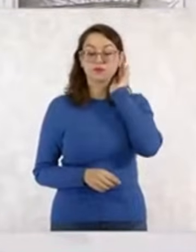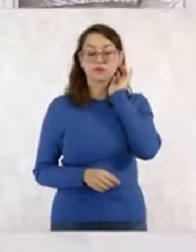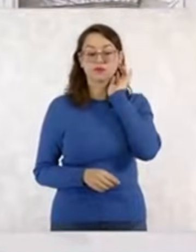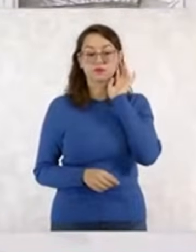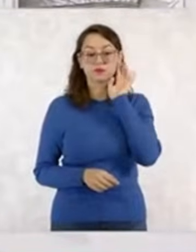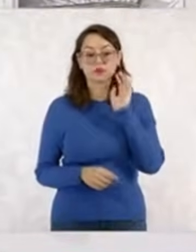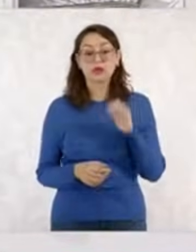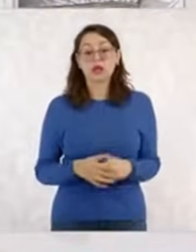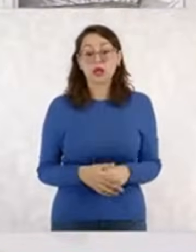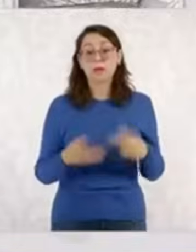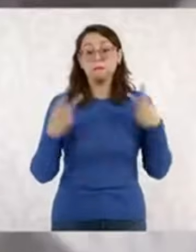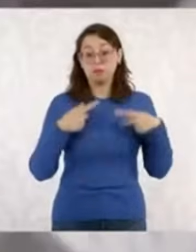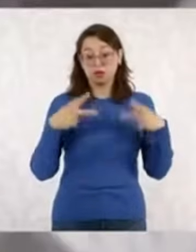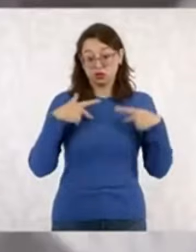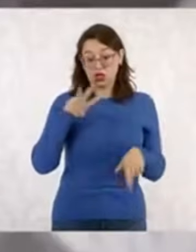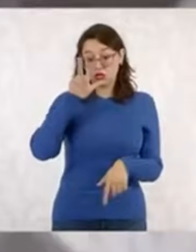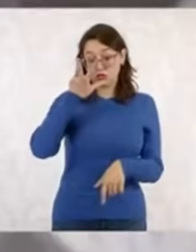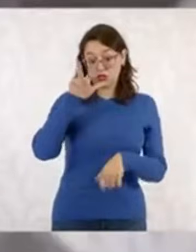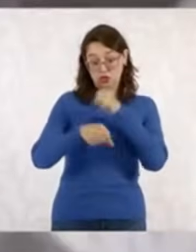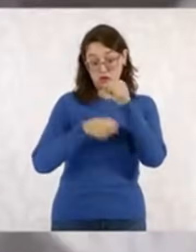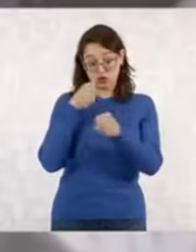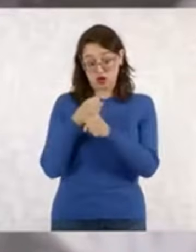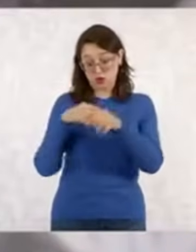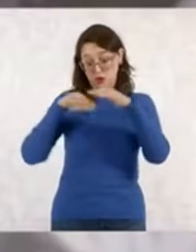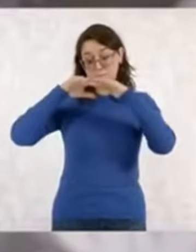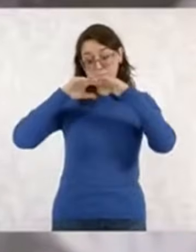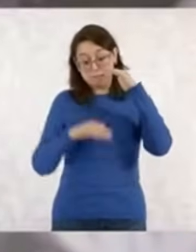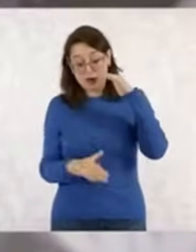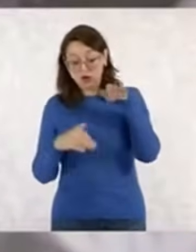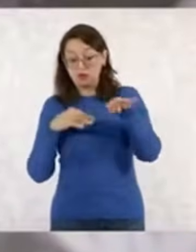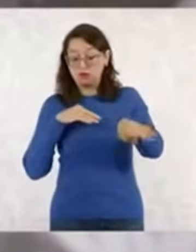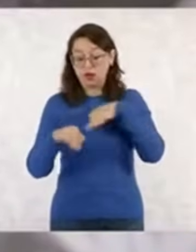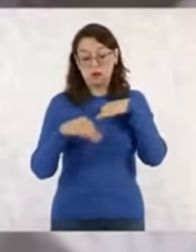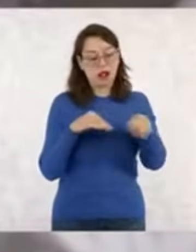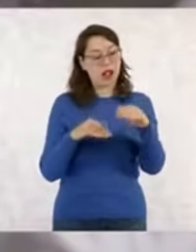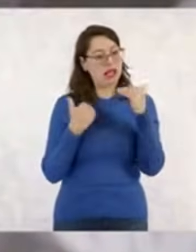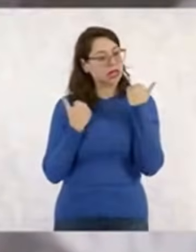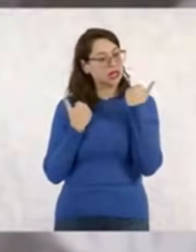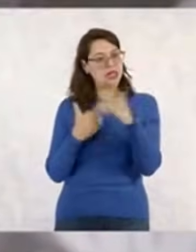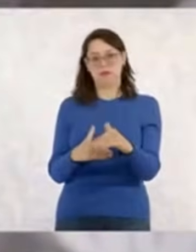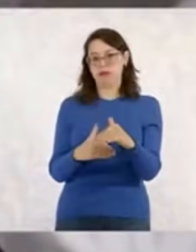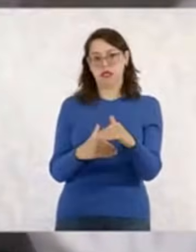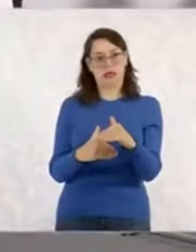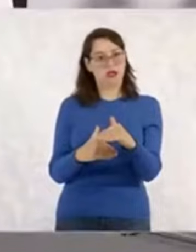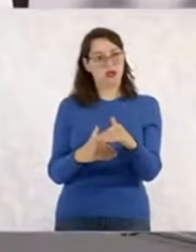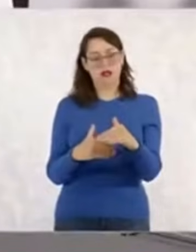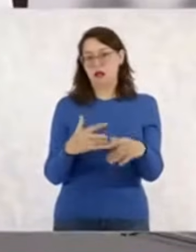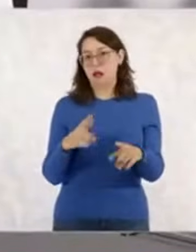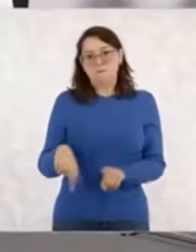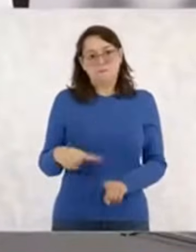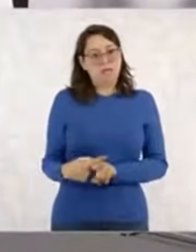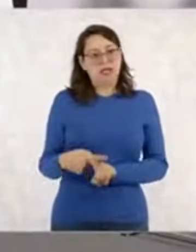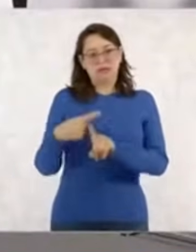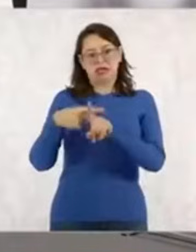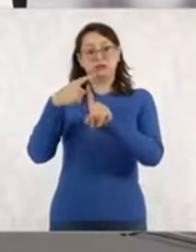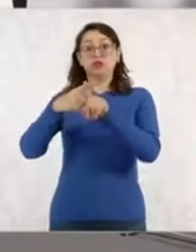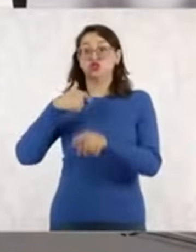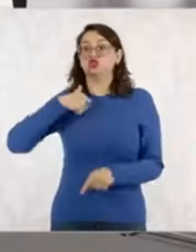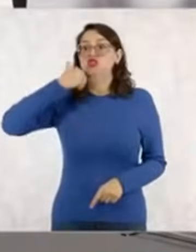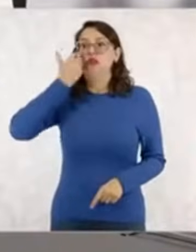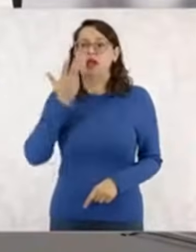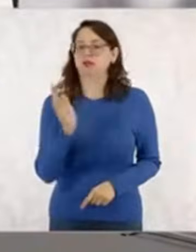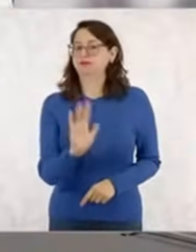extraordinarias, así como que se limitan 4 horas las horas extraordinarias que son pagadas al triple, que actualmente, Presidenta,